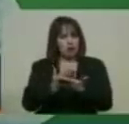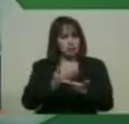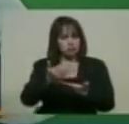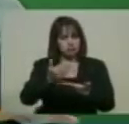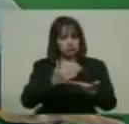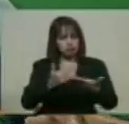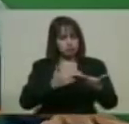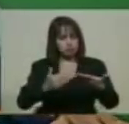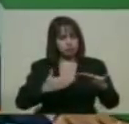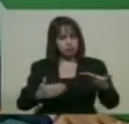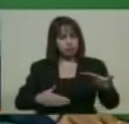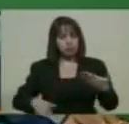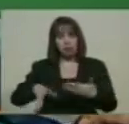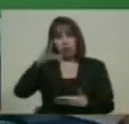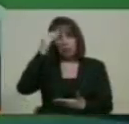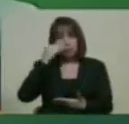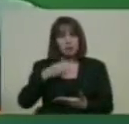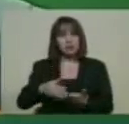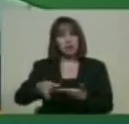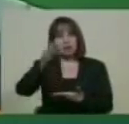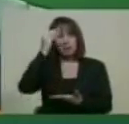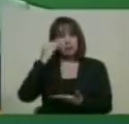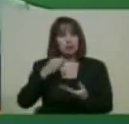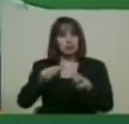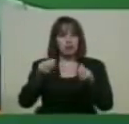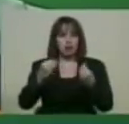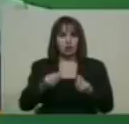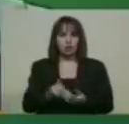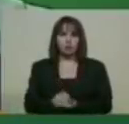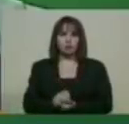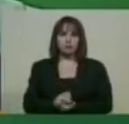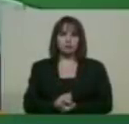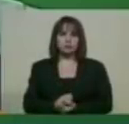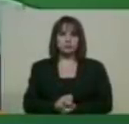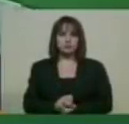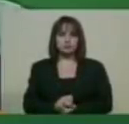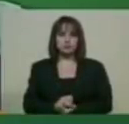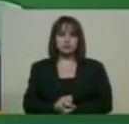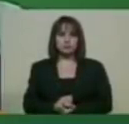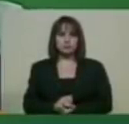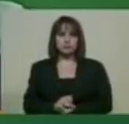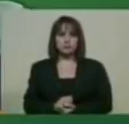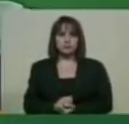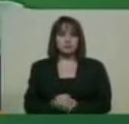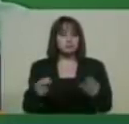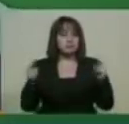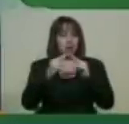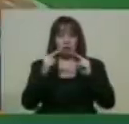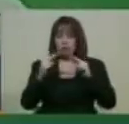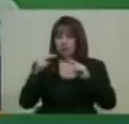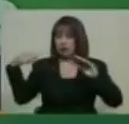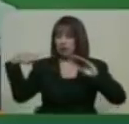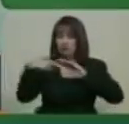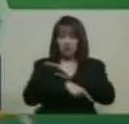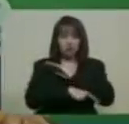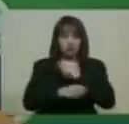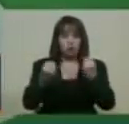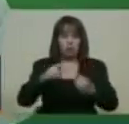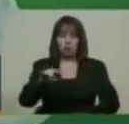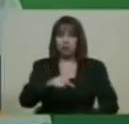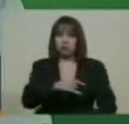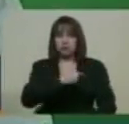Venezuela. La doctrina Monroe que hay que estudiar y conocer a fondo en la Universidad